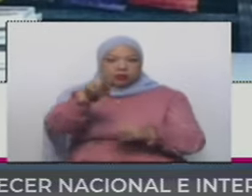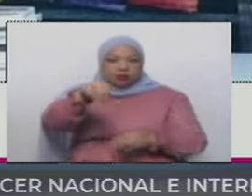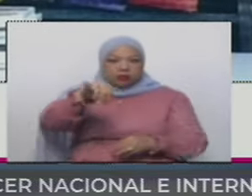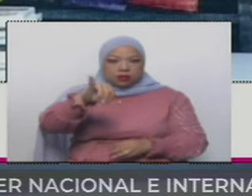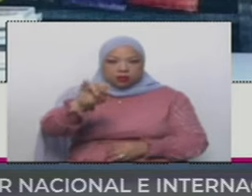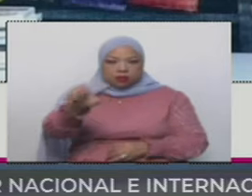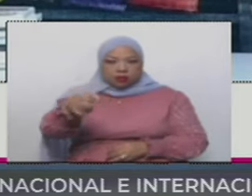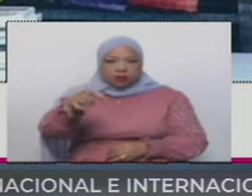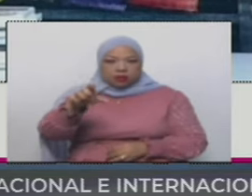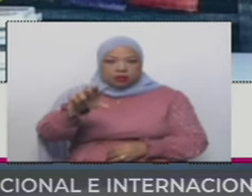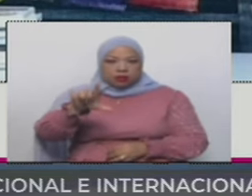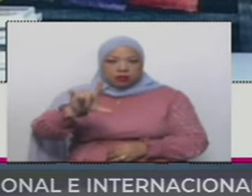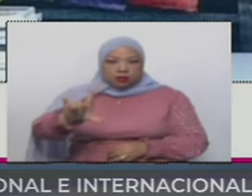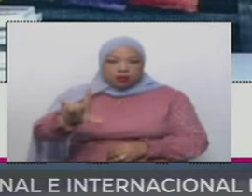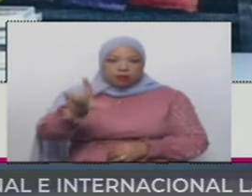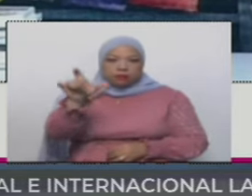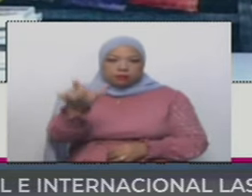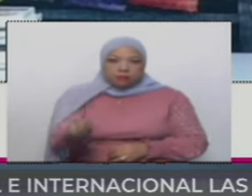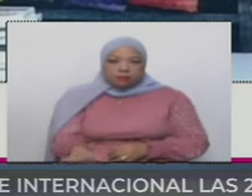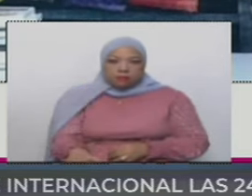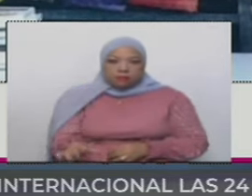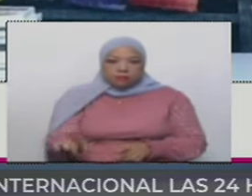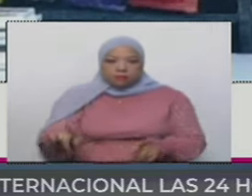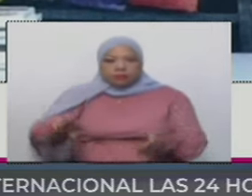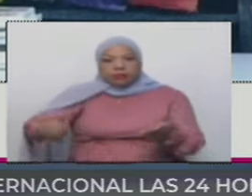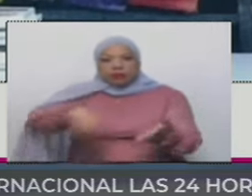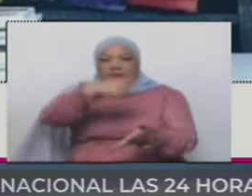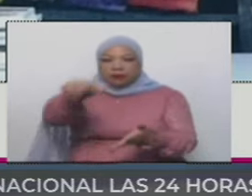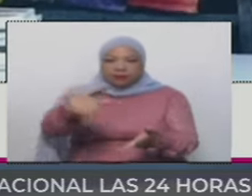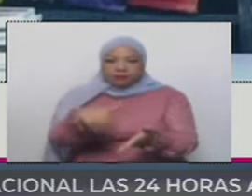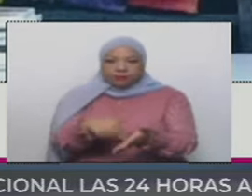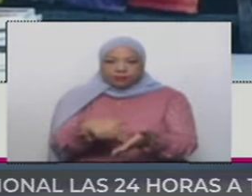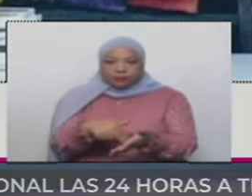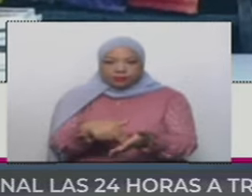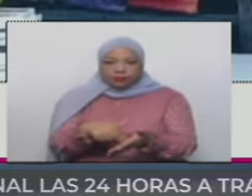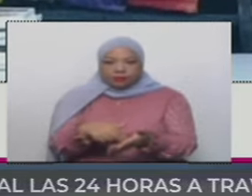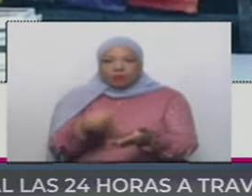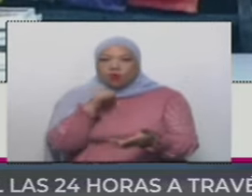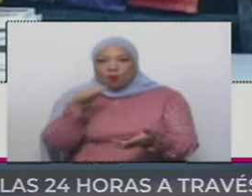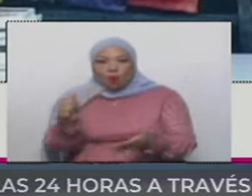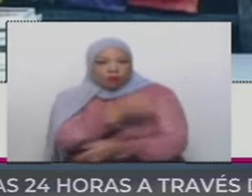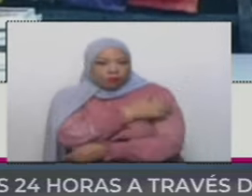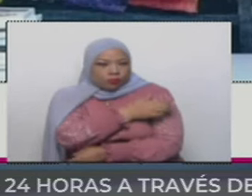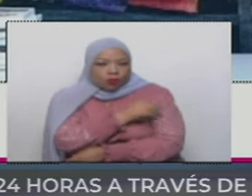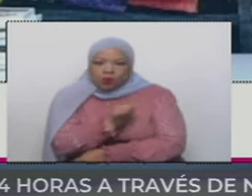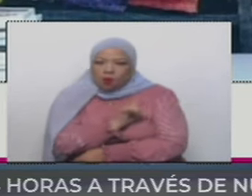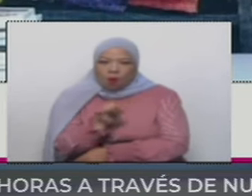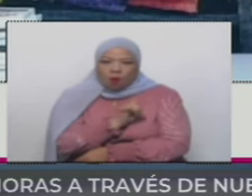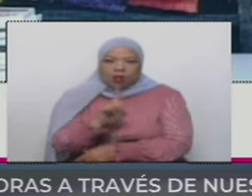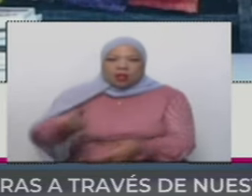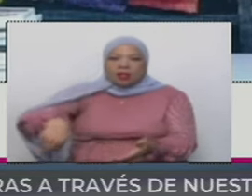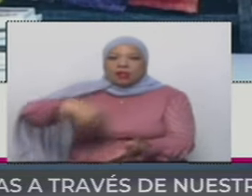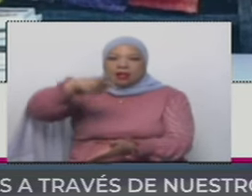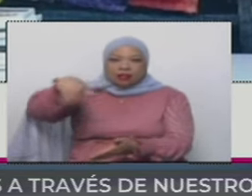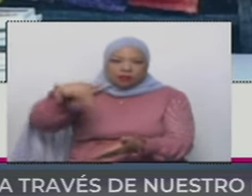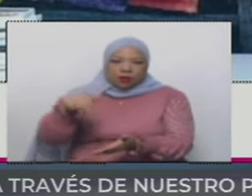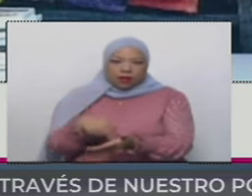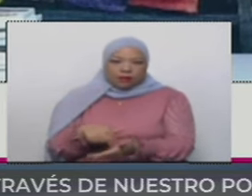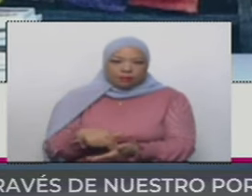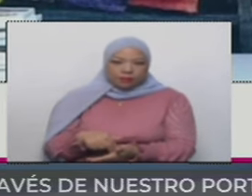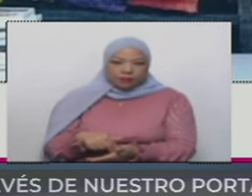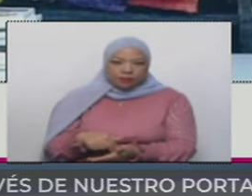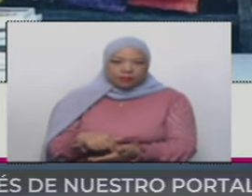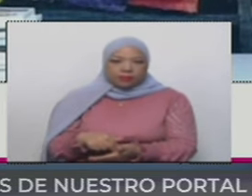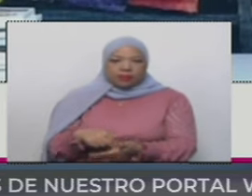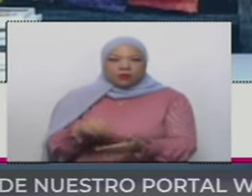Silva, el Nacional, no el Nacional, no, era el Nacional.